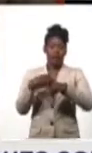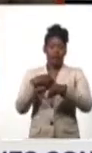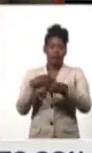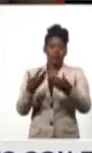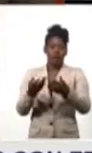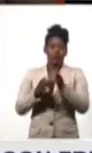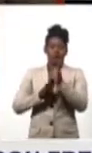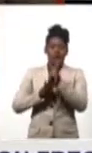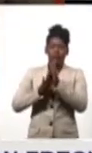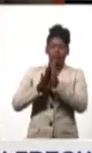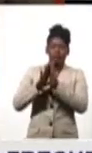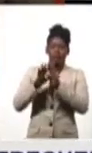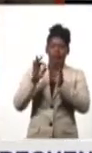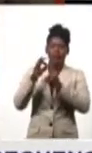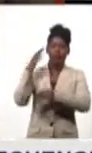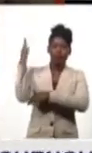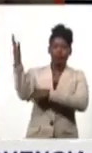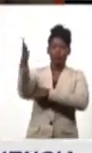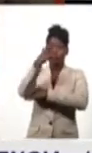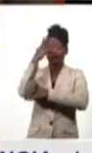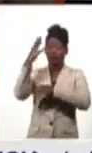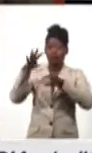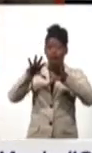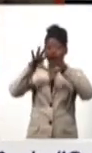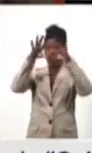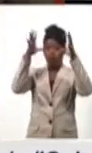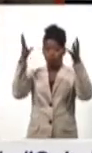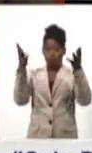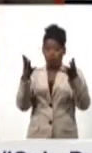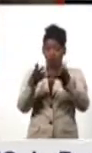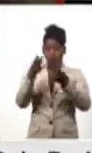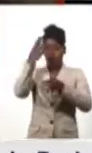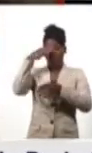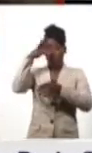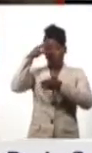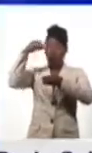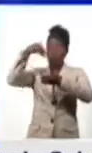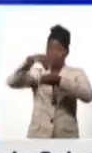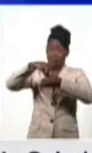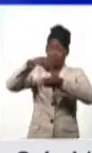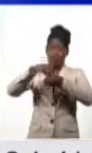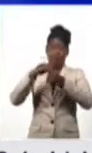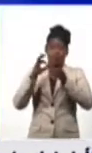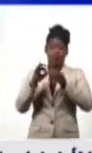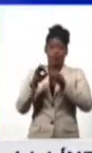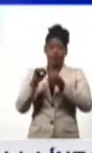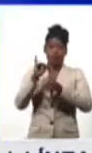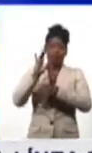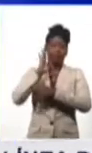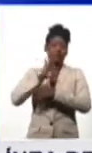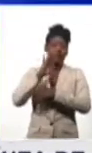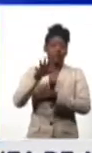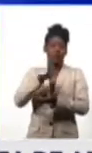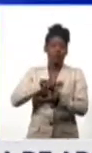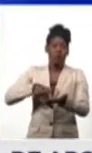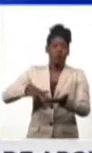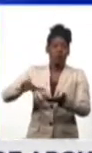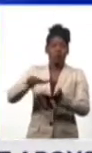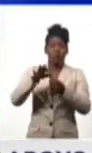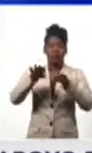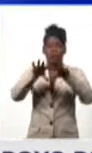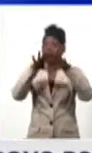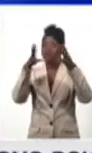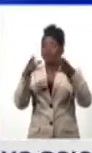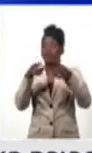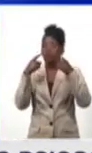de las temperaturas en el planeta, y por supuesto Cuba no está exenta de eso. La contaminación, ustedes La contaminación es otra